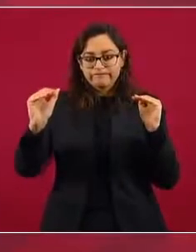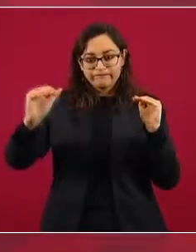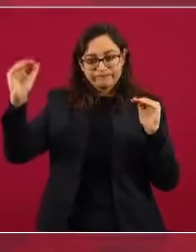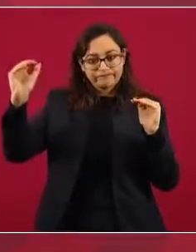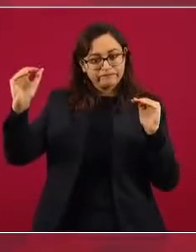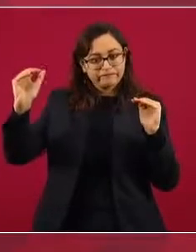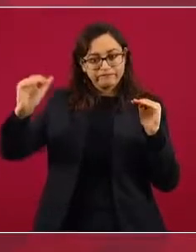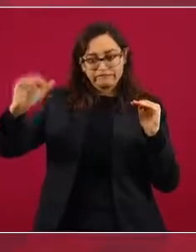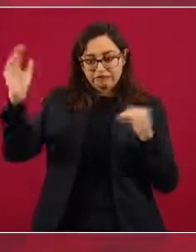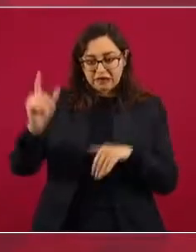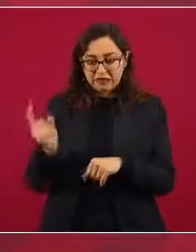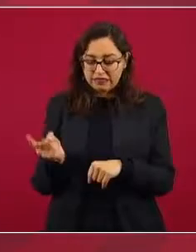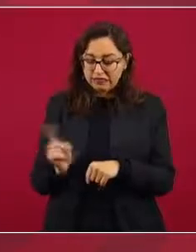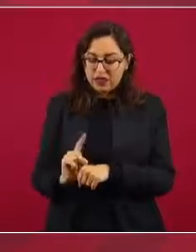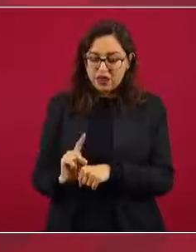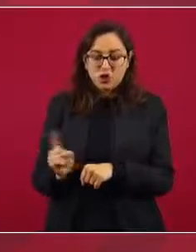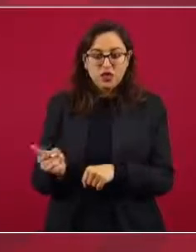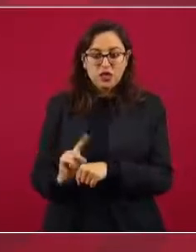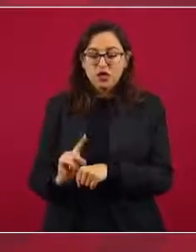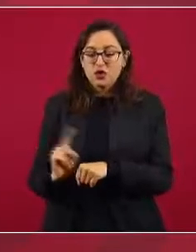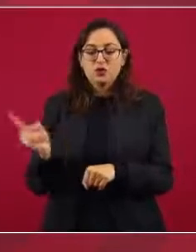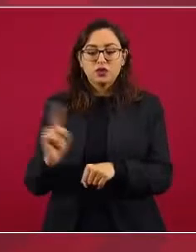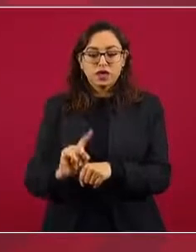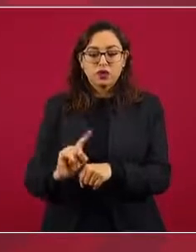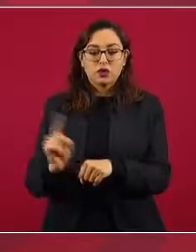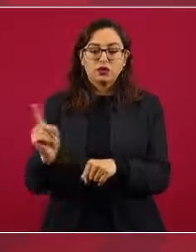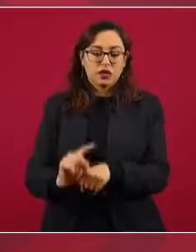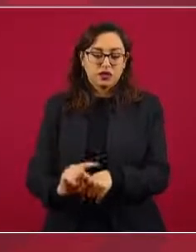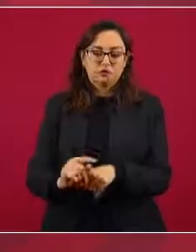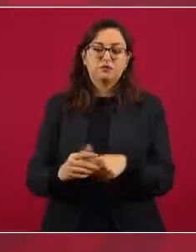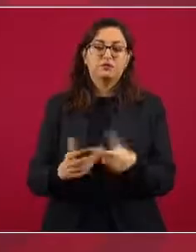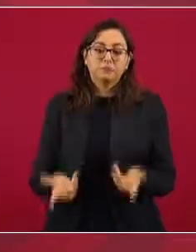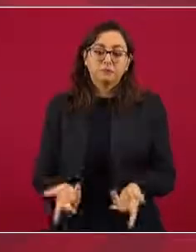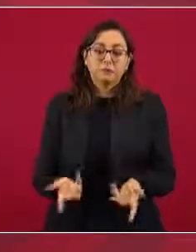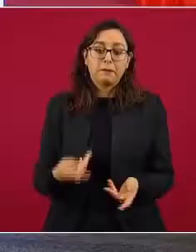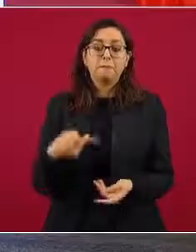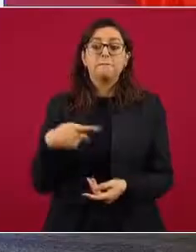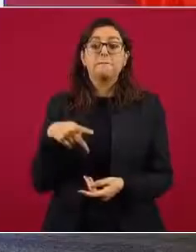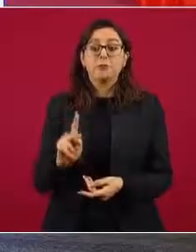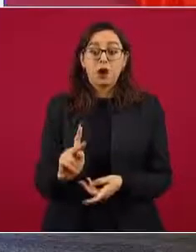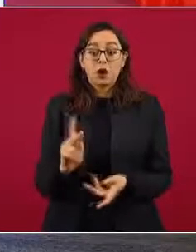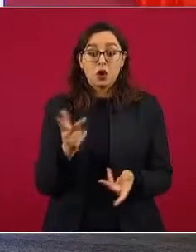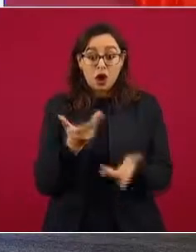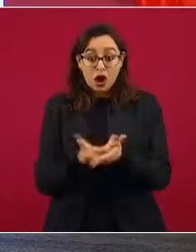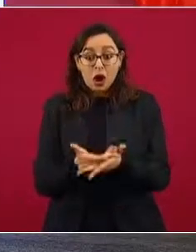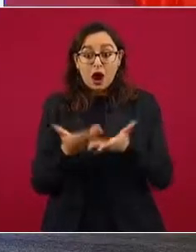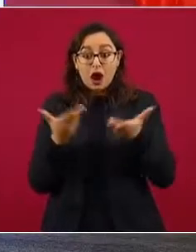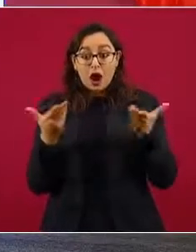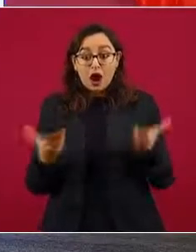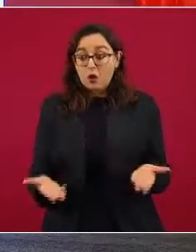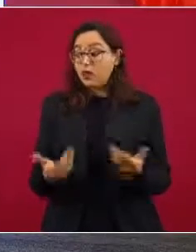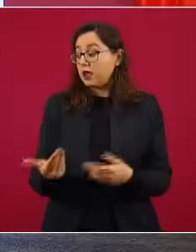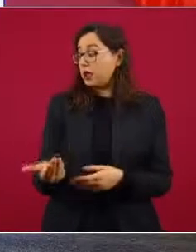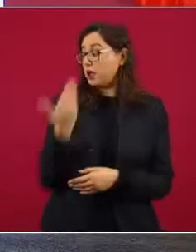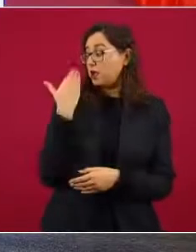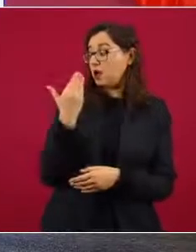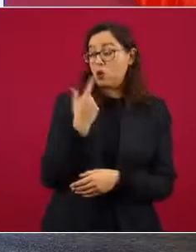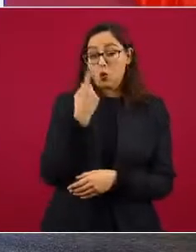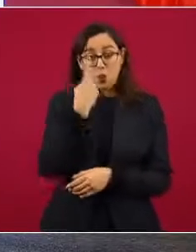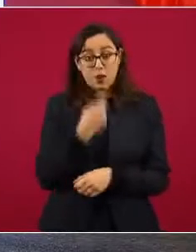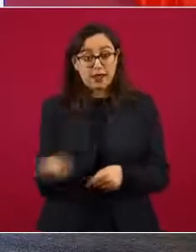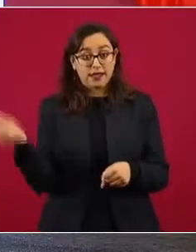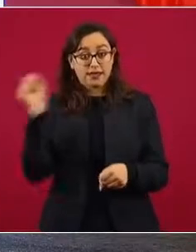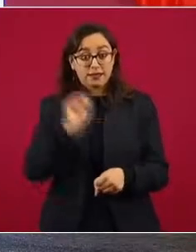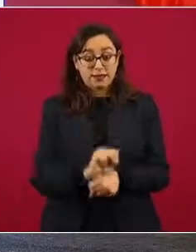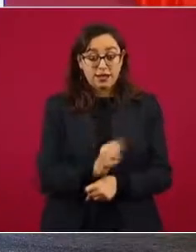casos semanales con respecto a lo que había estado ocurriendo. Sin embargo, para este cambio más reciente, de la semana